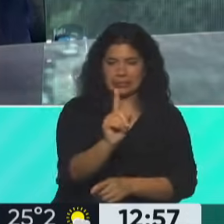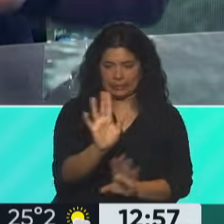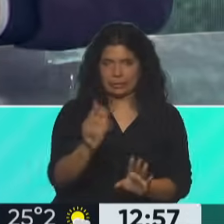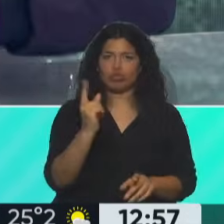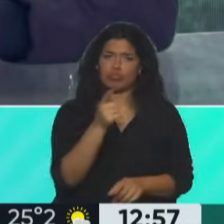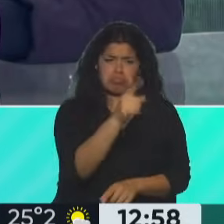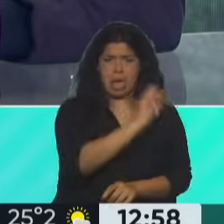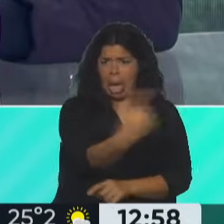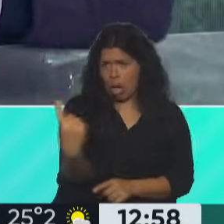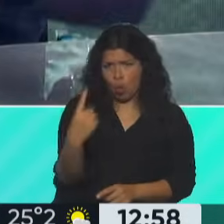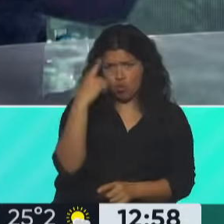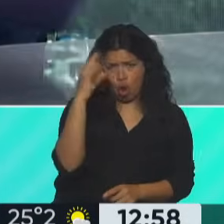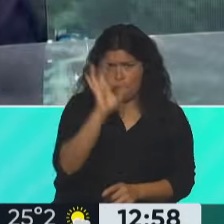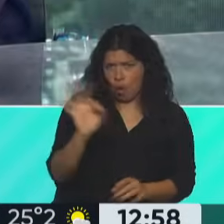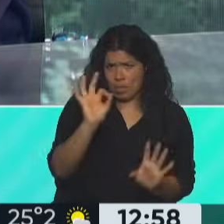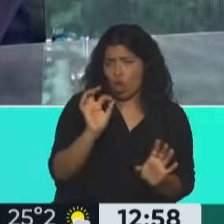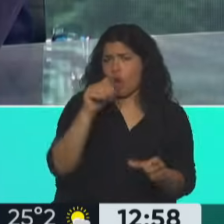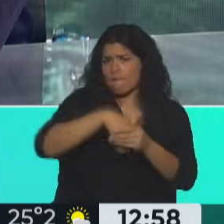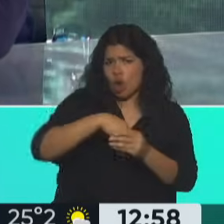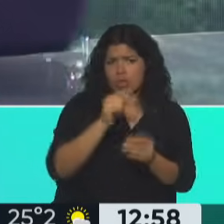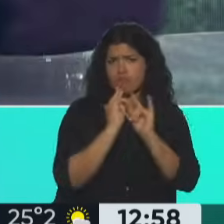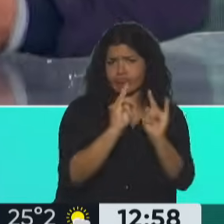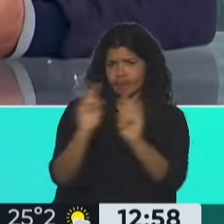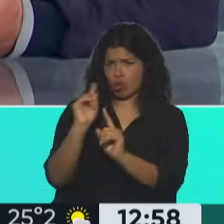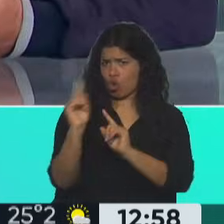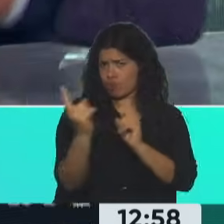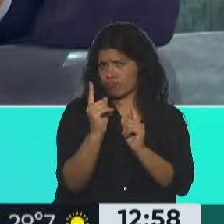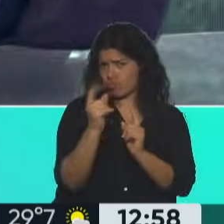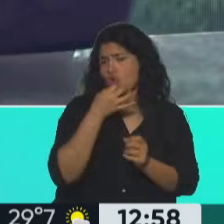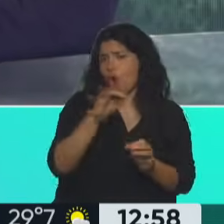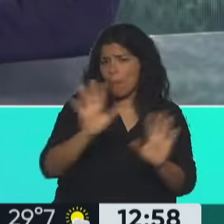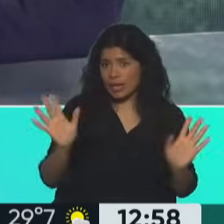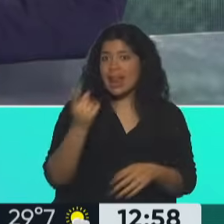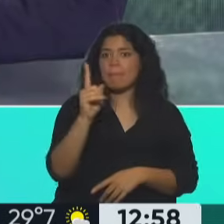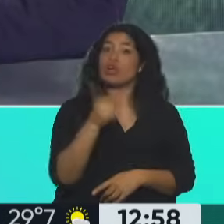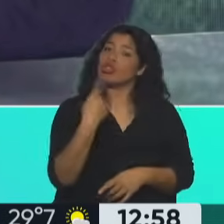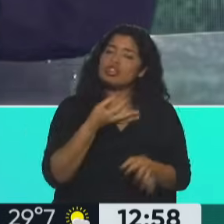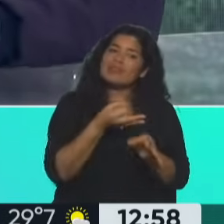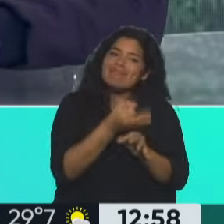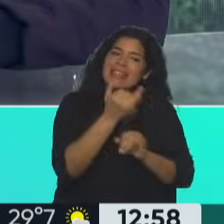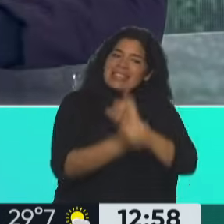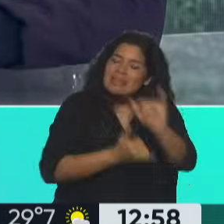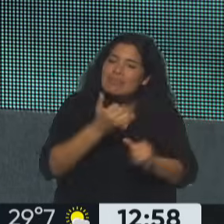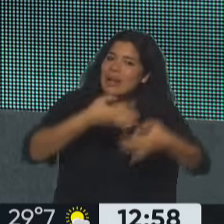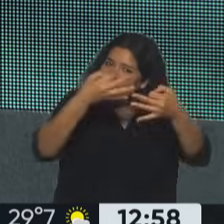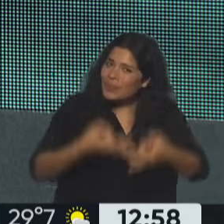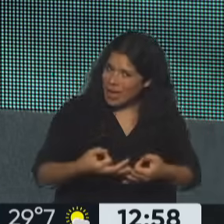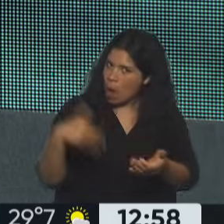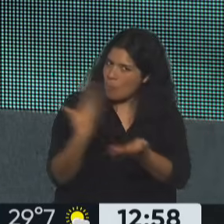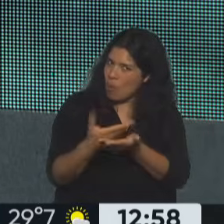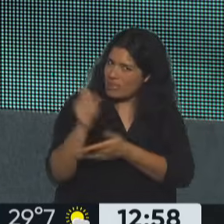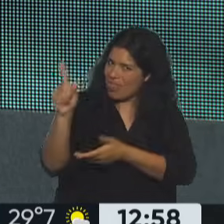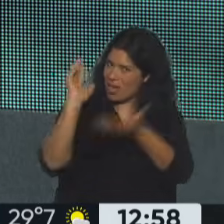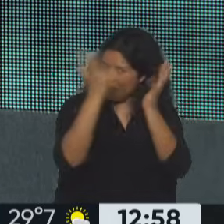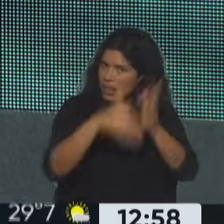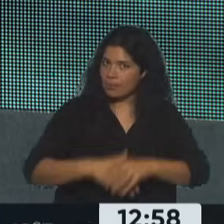que te pensás que mi ley es un ogro no es lo que él dice no es lo que nosotros te estamos diciendo que él dice Está difícil Esa esa tarea militante